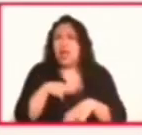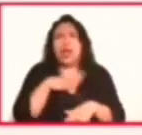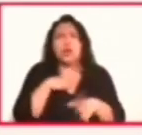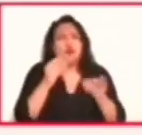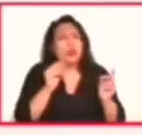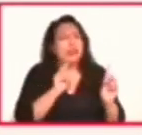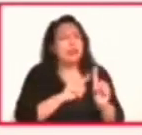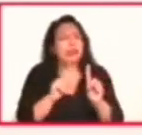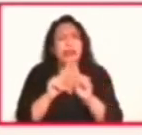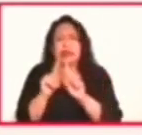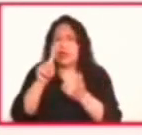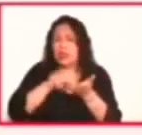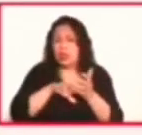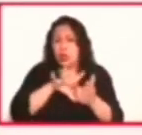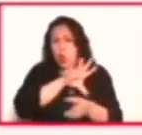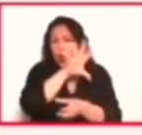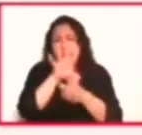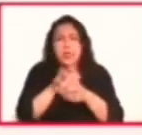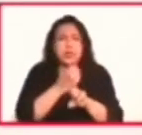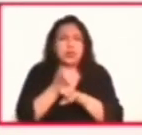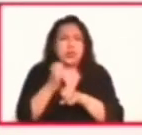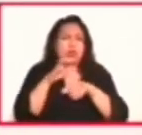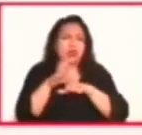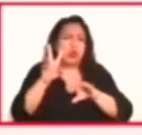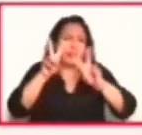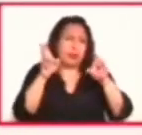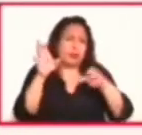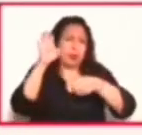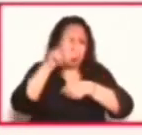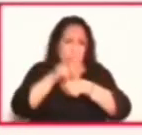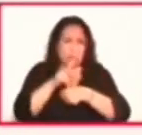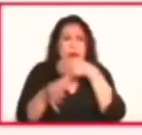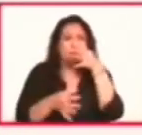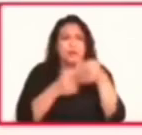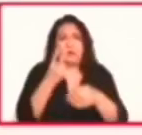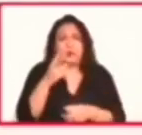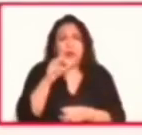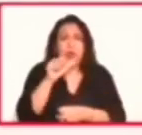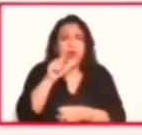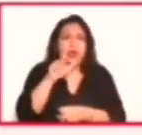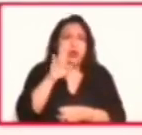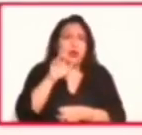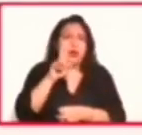riqueza en todo el estado en tema cultural. Noticias 22, Alberto Aranda.